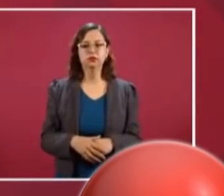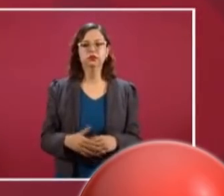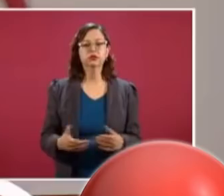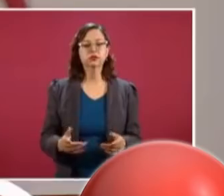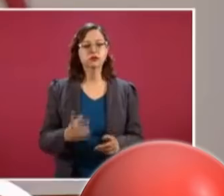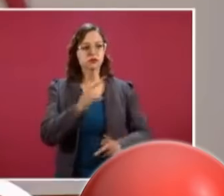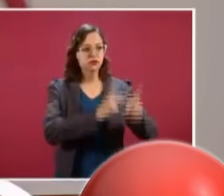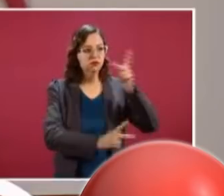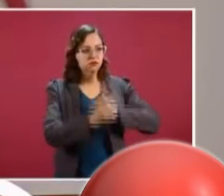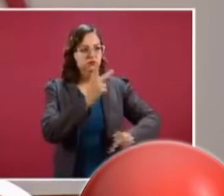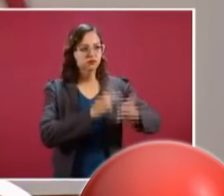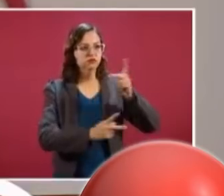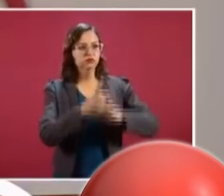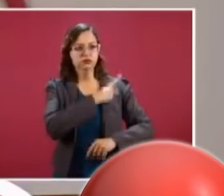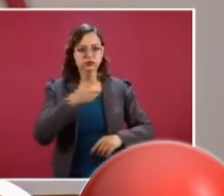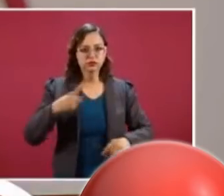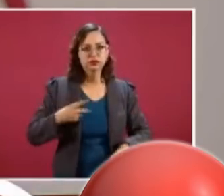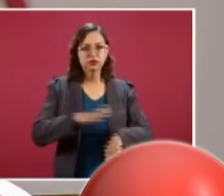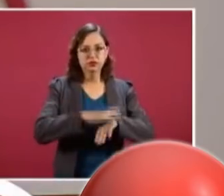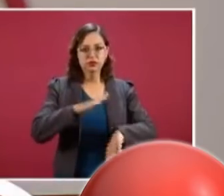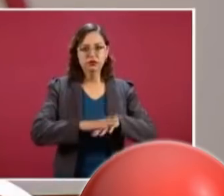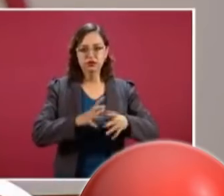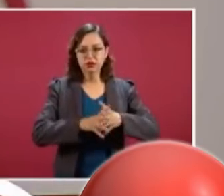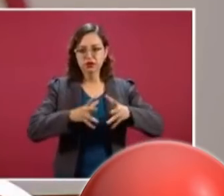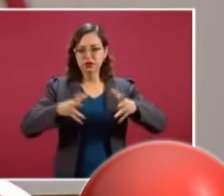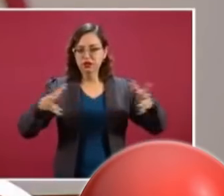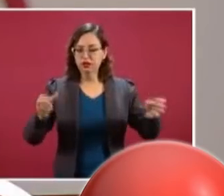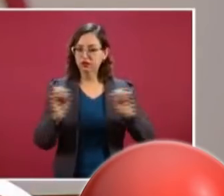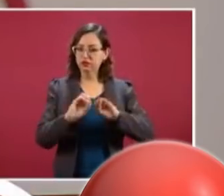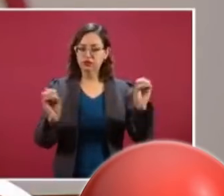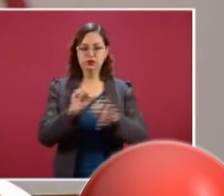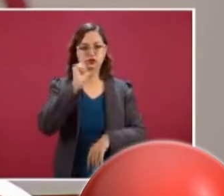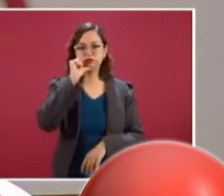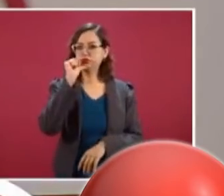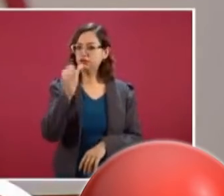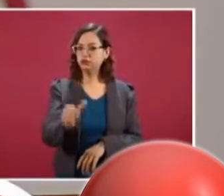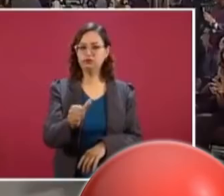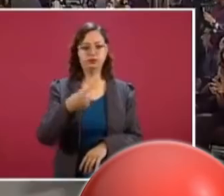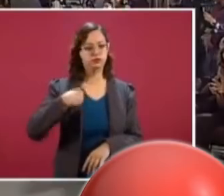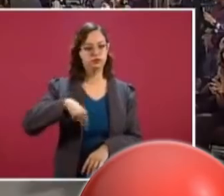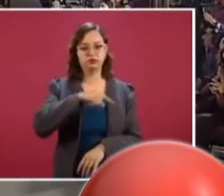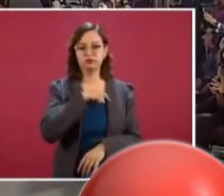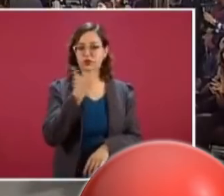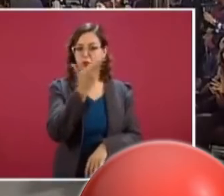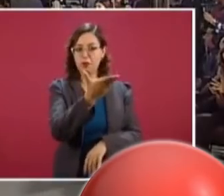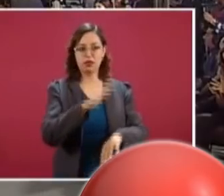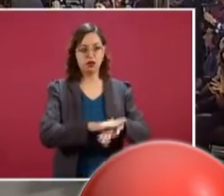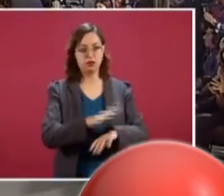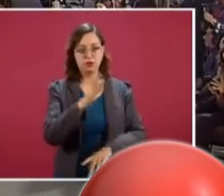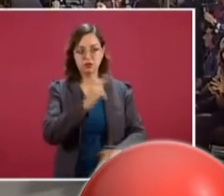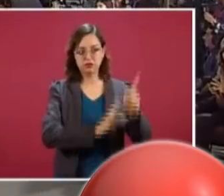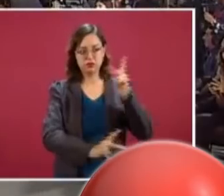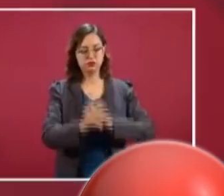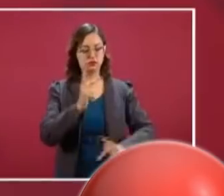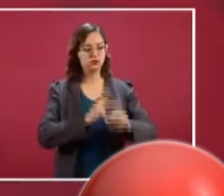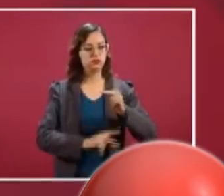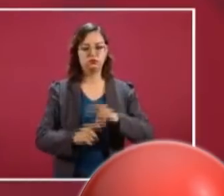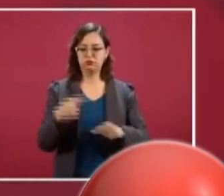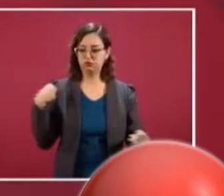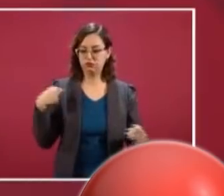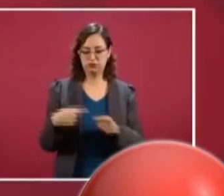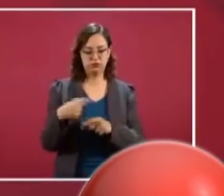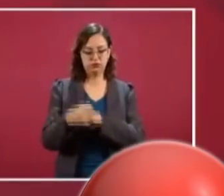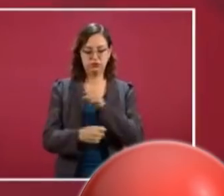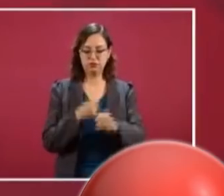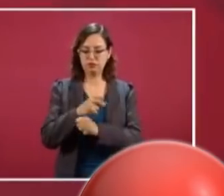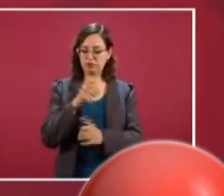deuda pública en términos reales. No vamos a aumentar la deuda pública en este año ni